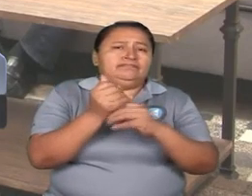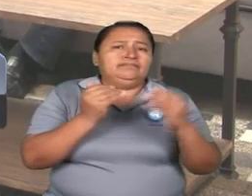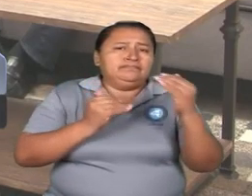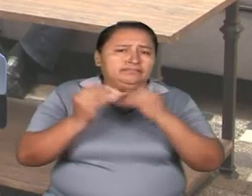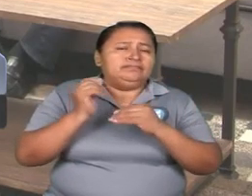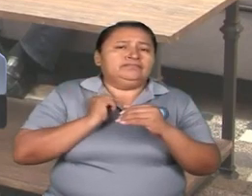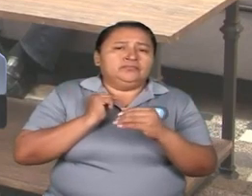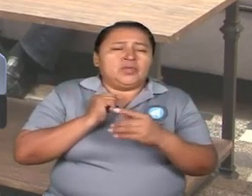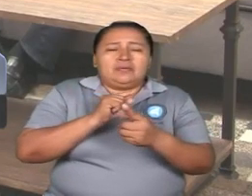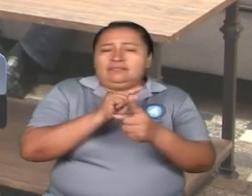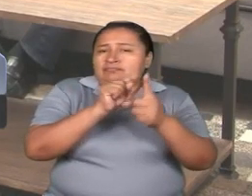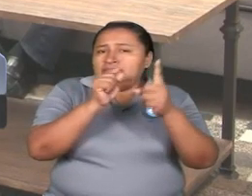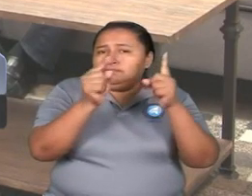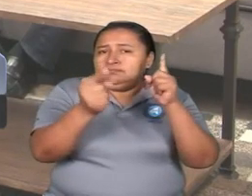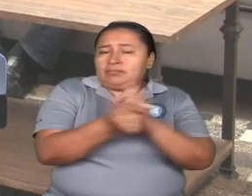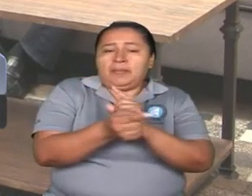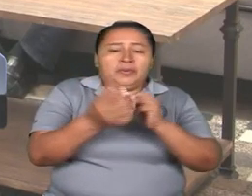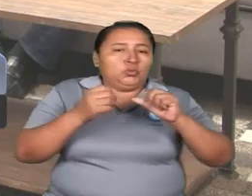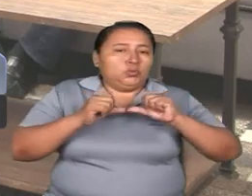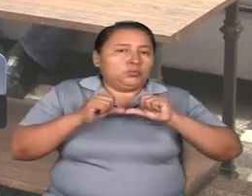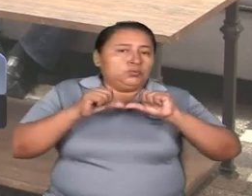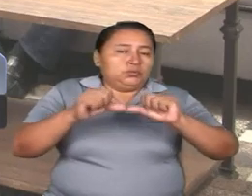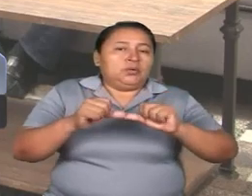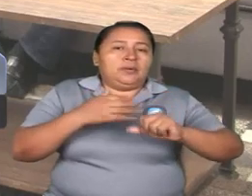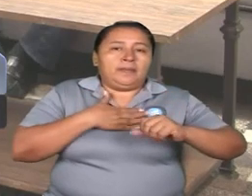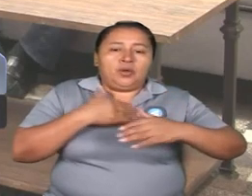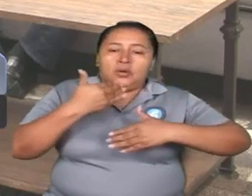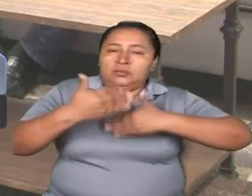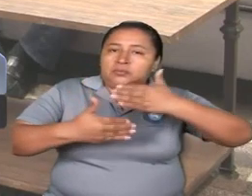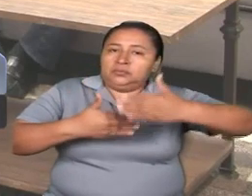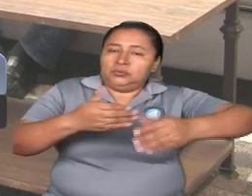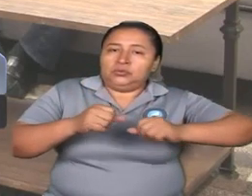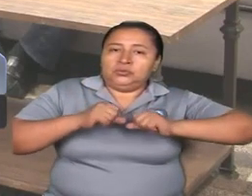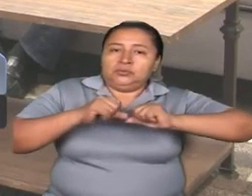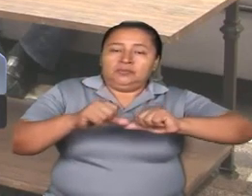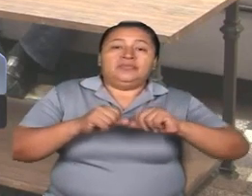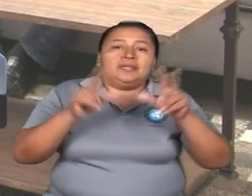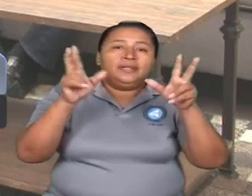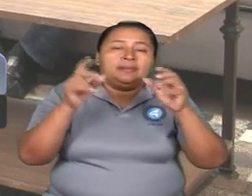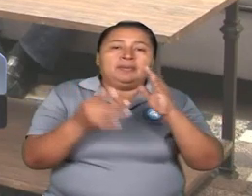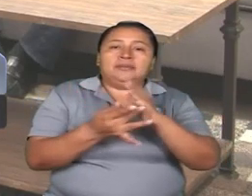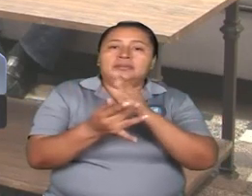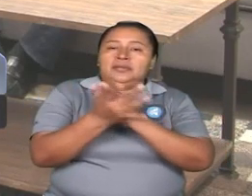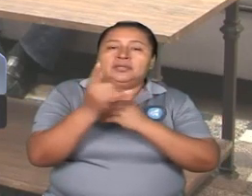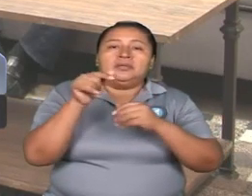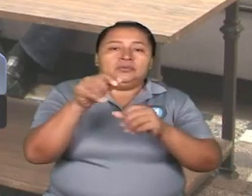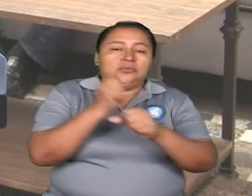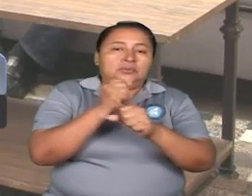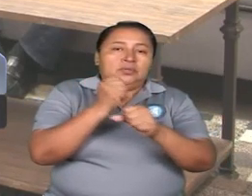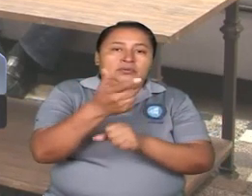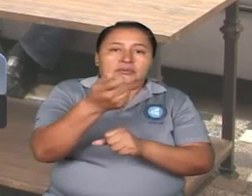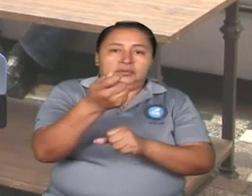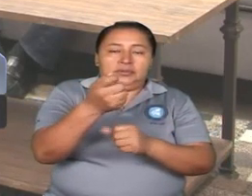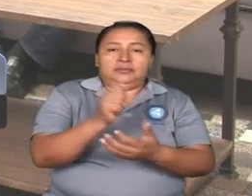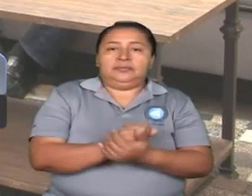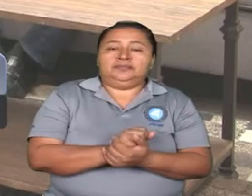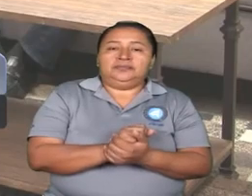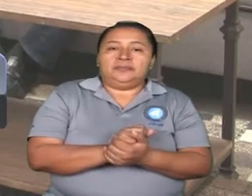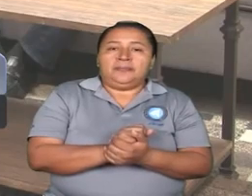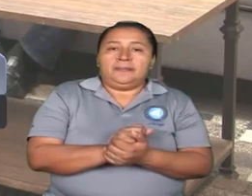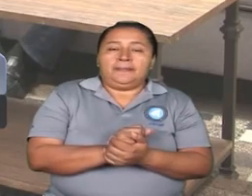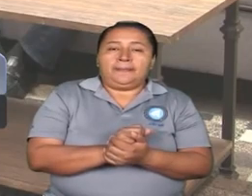a un recambio permanente y a una mejora permanente del aspecto técnico del canal, ¿verdad?